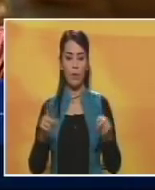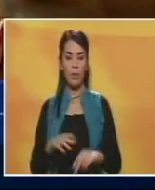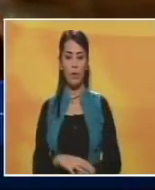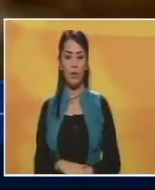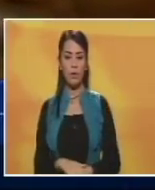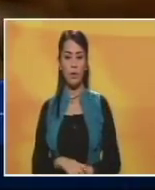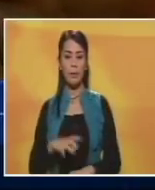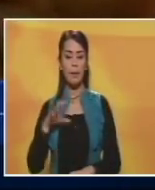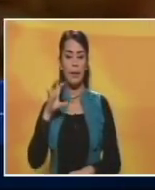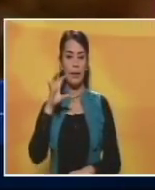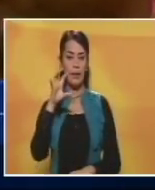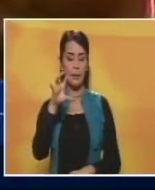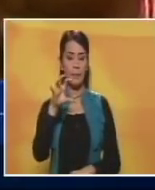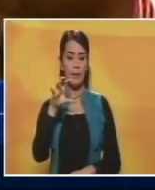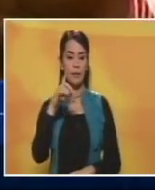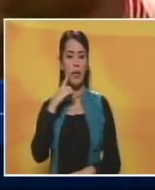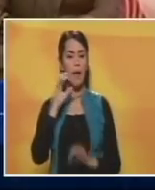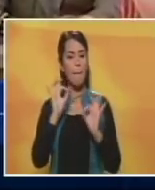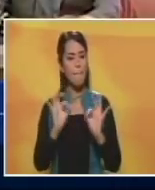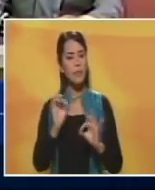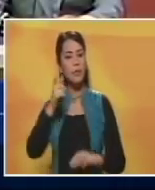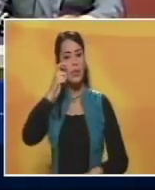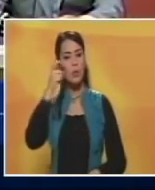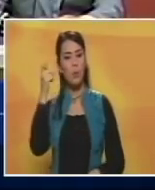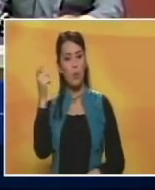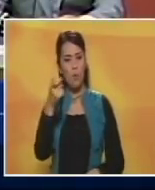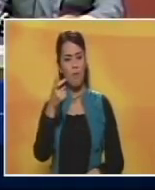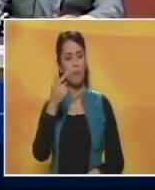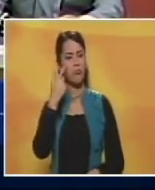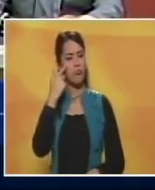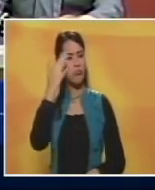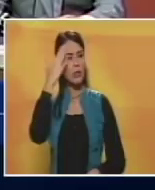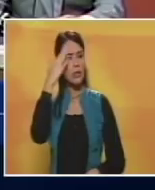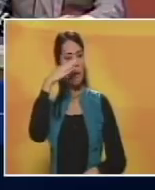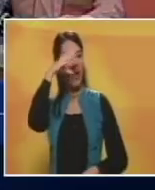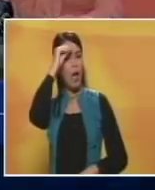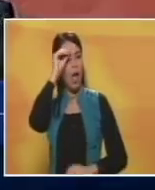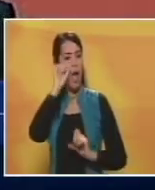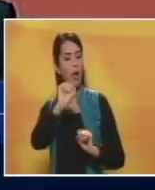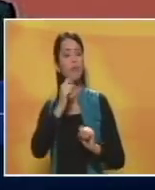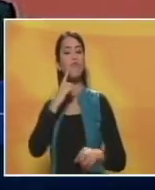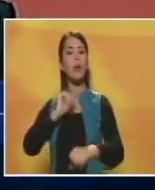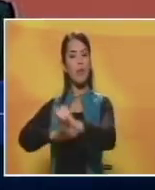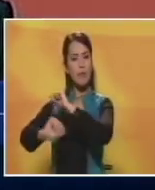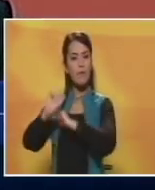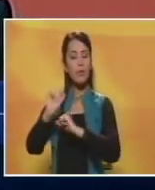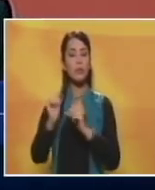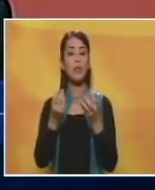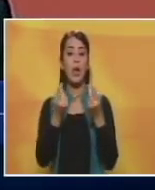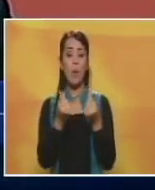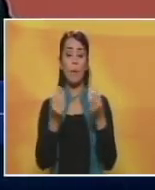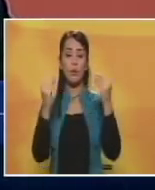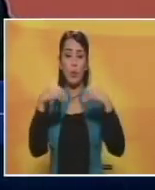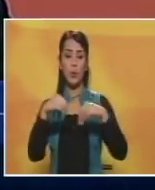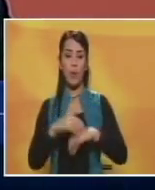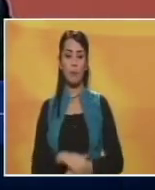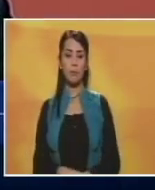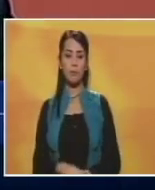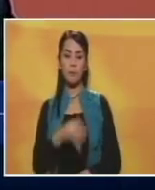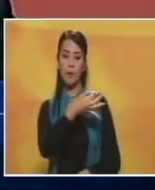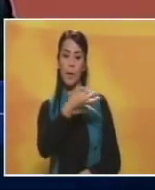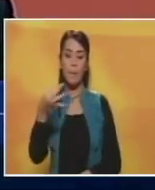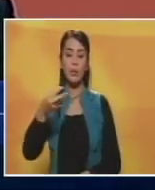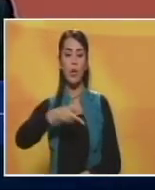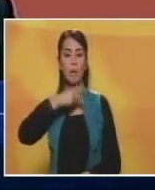que el país, sobre todo el pueblo, se empodere y defienda los precios acordados. El éxito de la